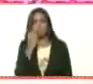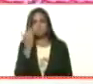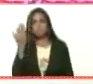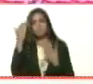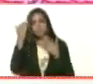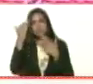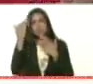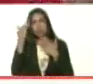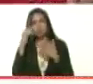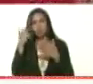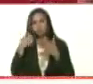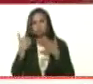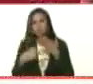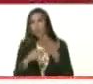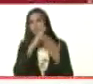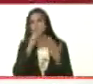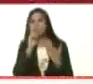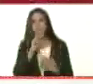Hernán Iriarte,